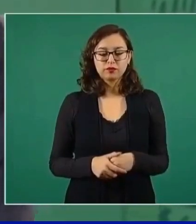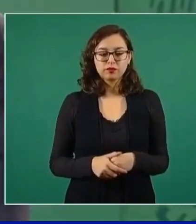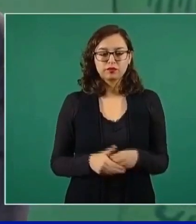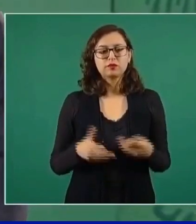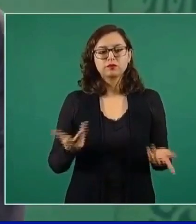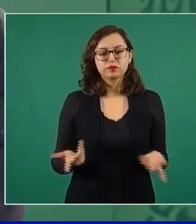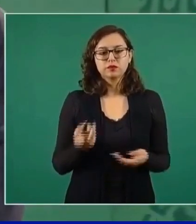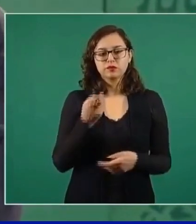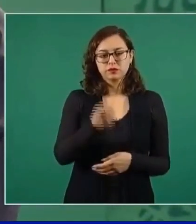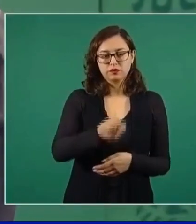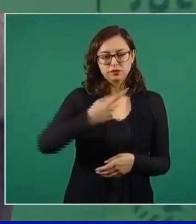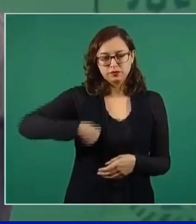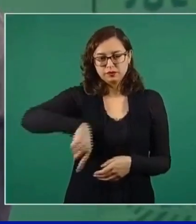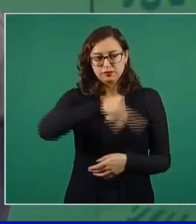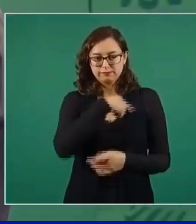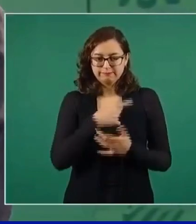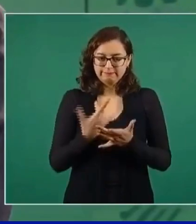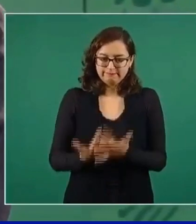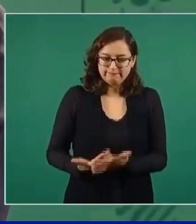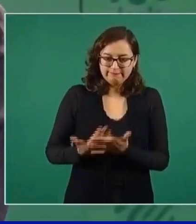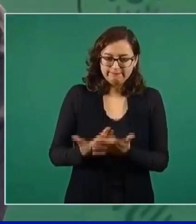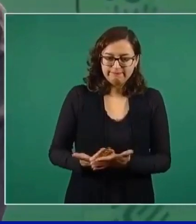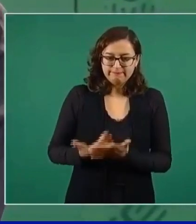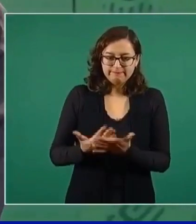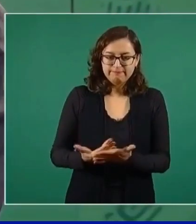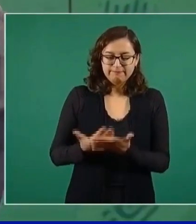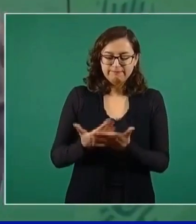Entonces estamos esperando